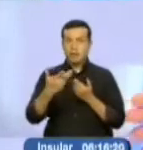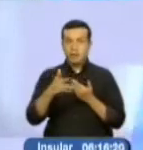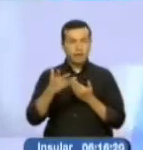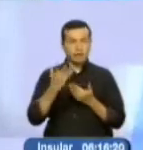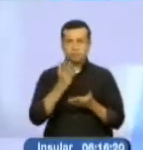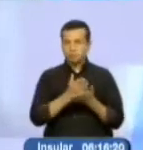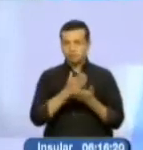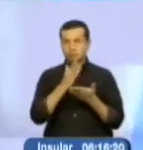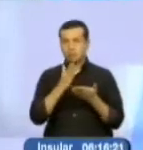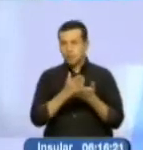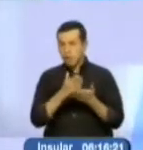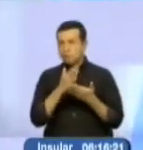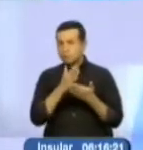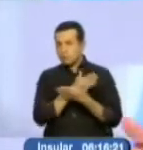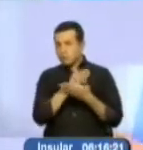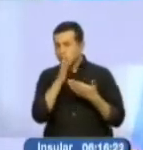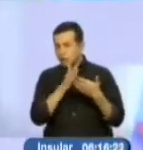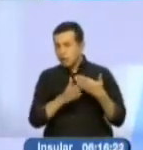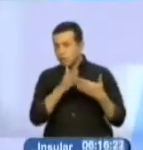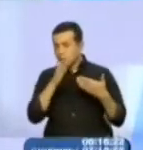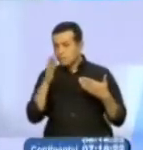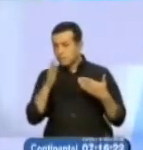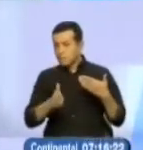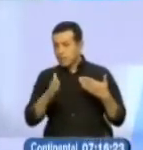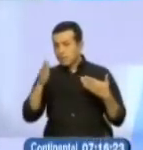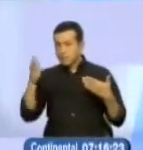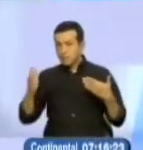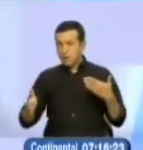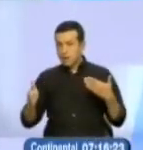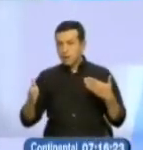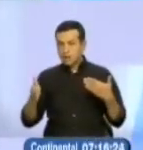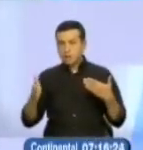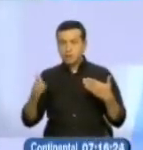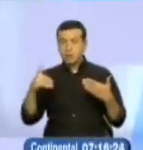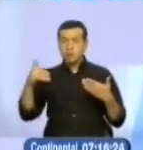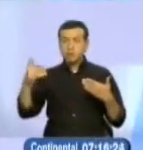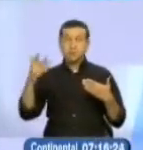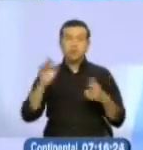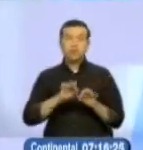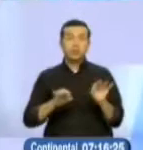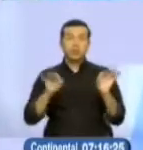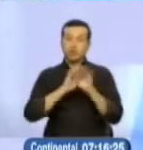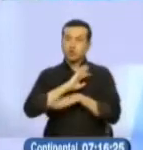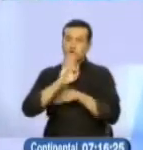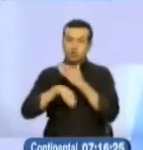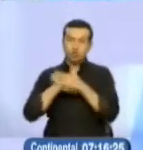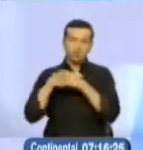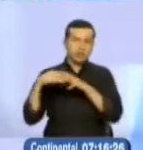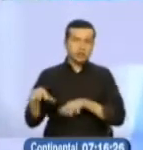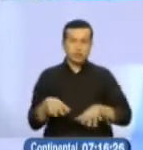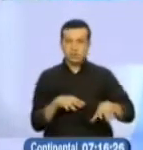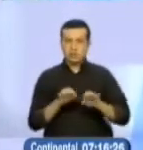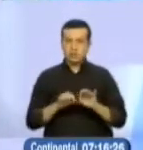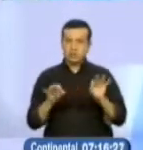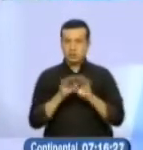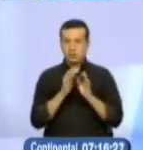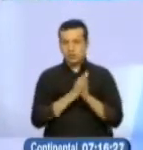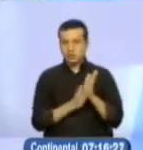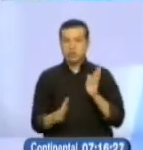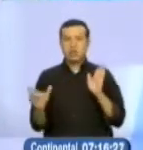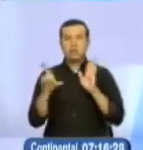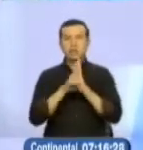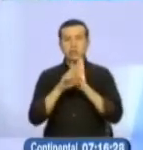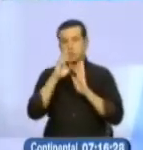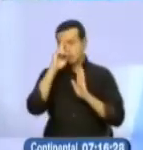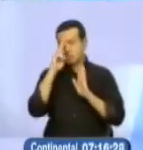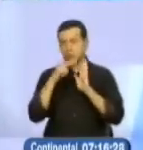se van cerrando la posibilidad de apelar lo importante es que todas esas acciones se desarrollen dentro del marco